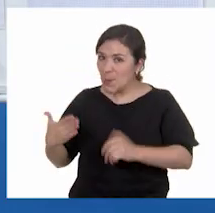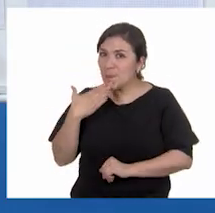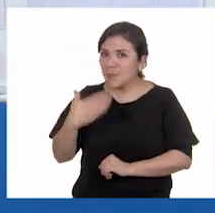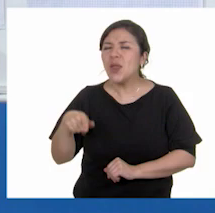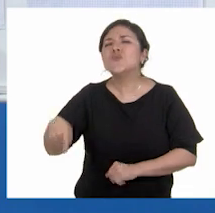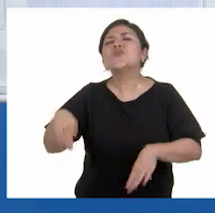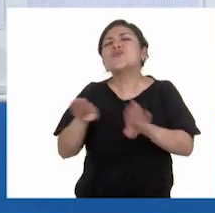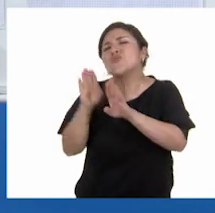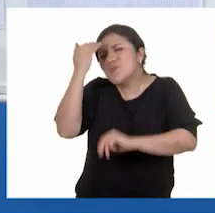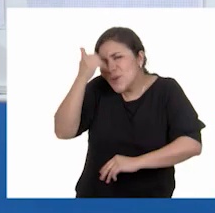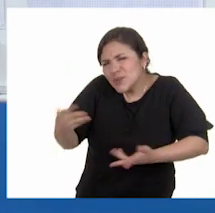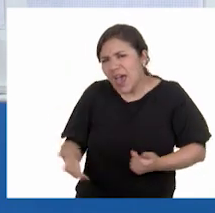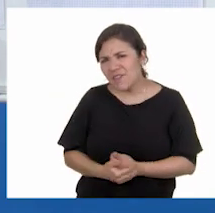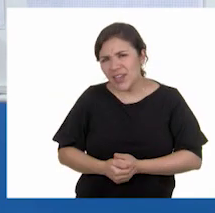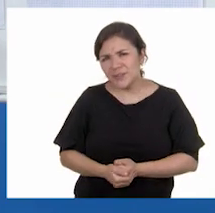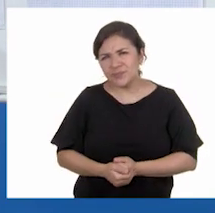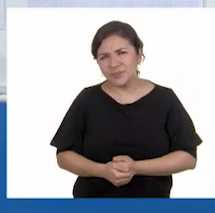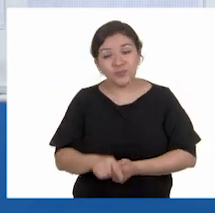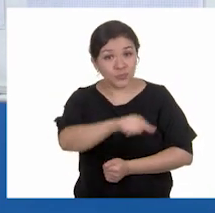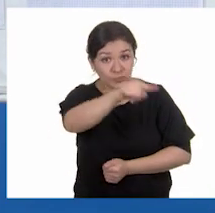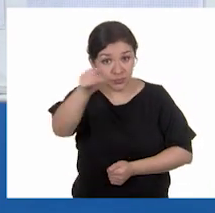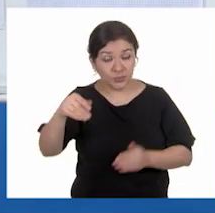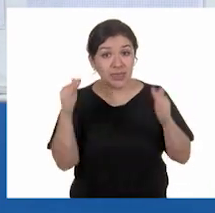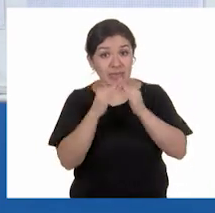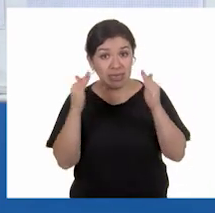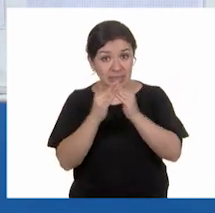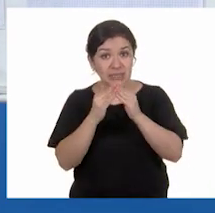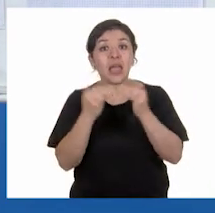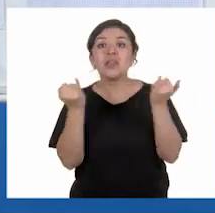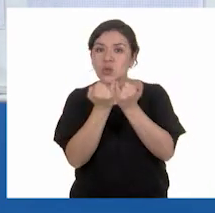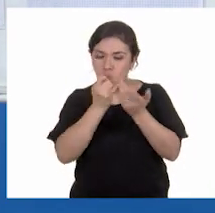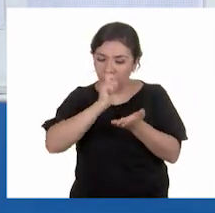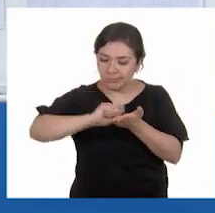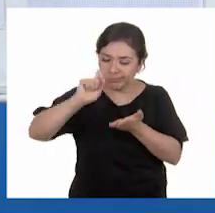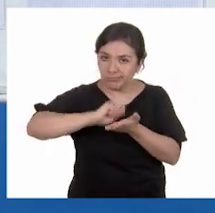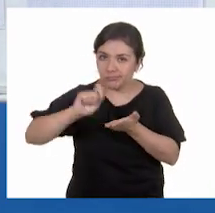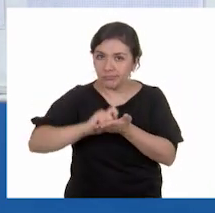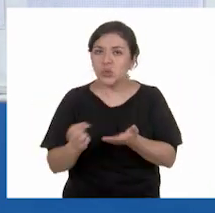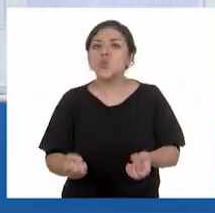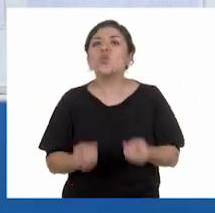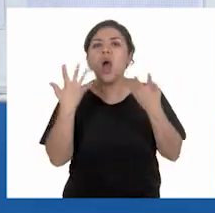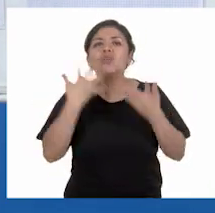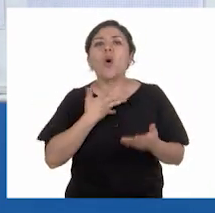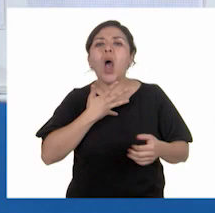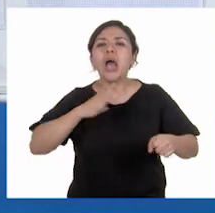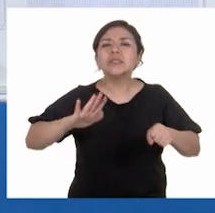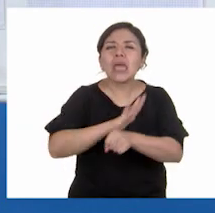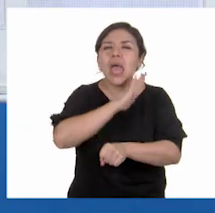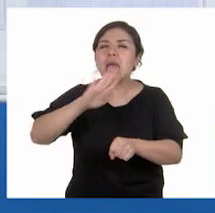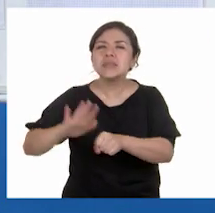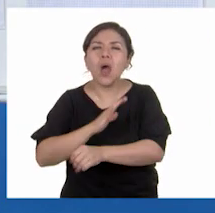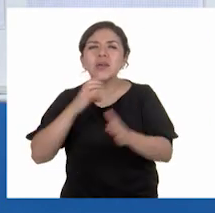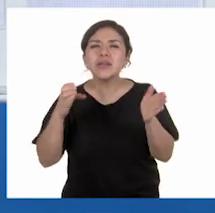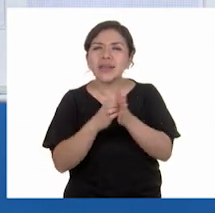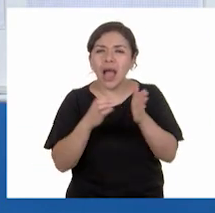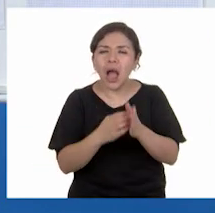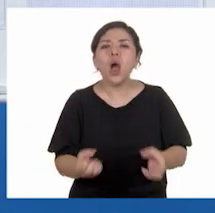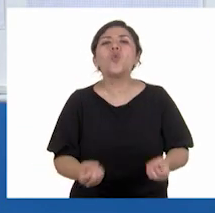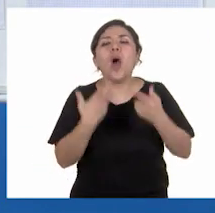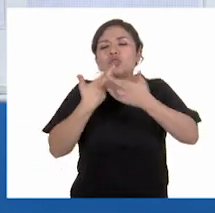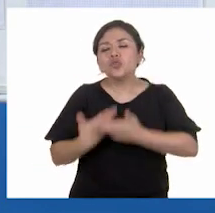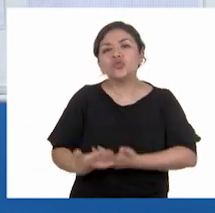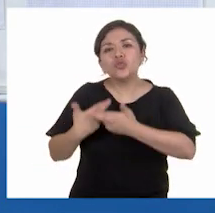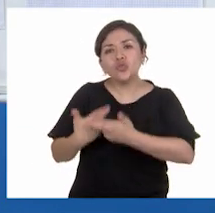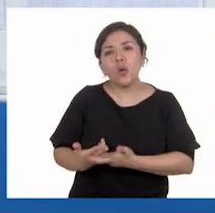qué hiciste. Y ustedes en casa anoten cuántos recipientes llenos y cuántos huevos